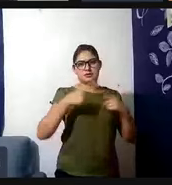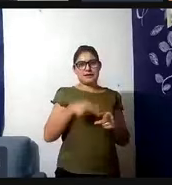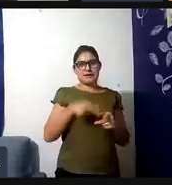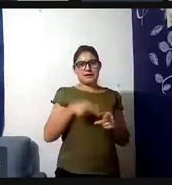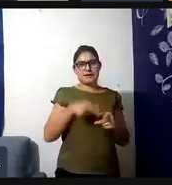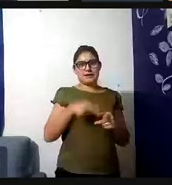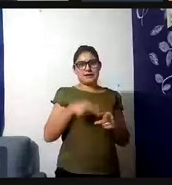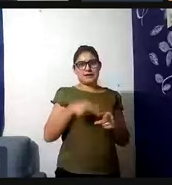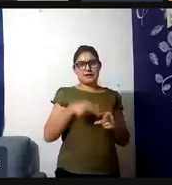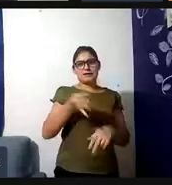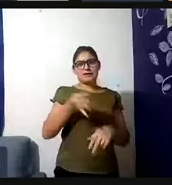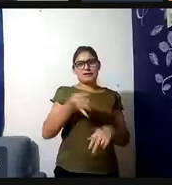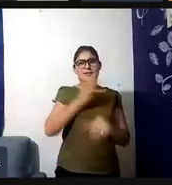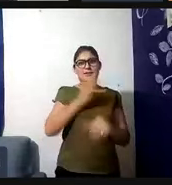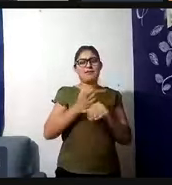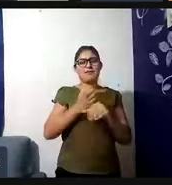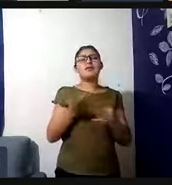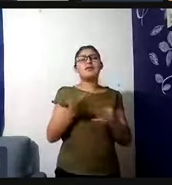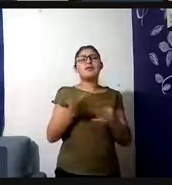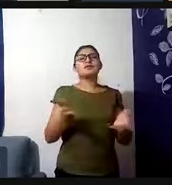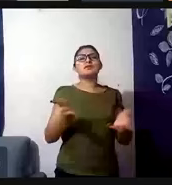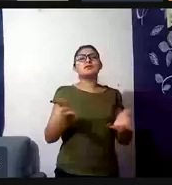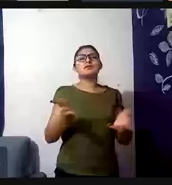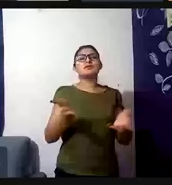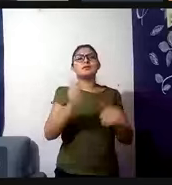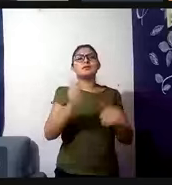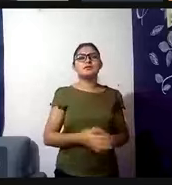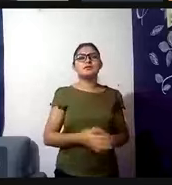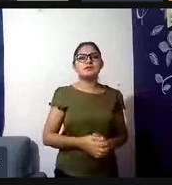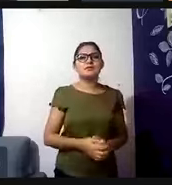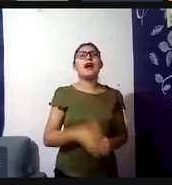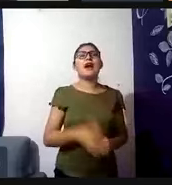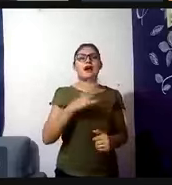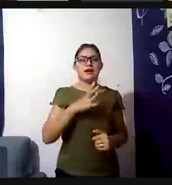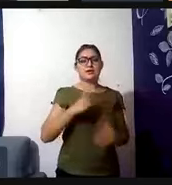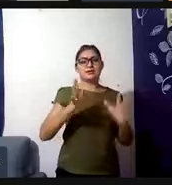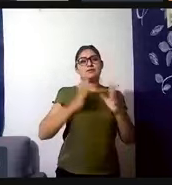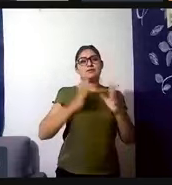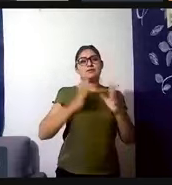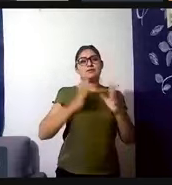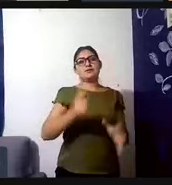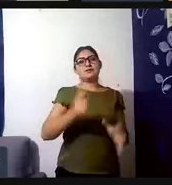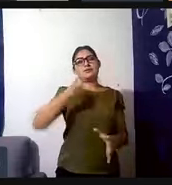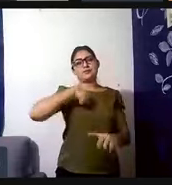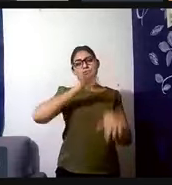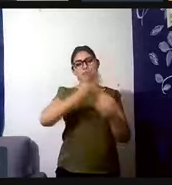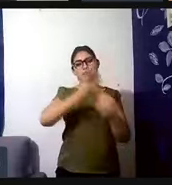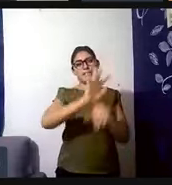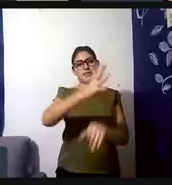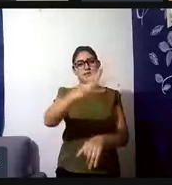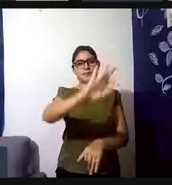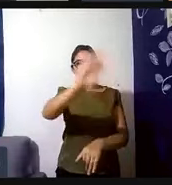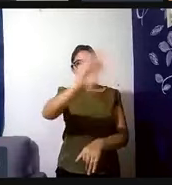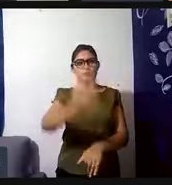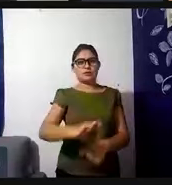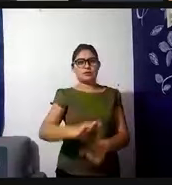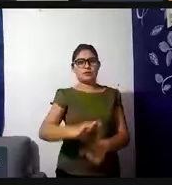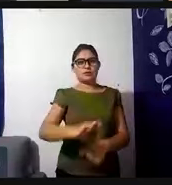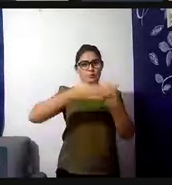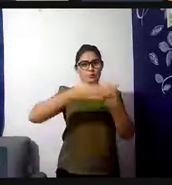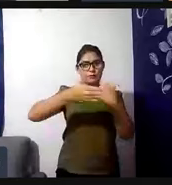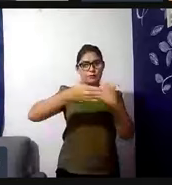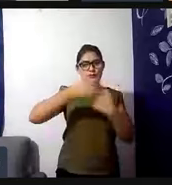Pues la sorpresa es que van a tener un 10% de descuento en todos los cursos de la plataforma